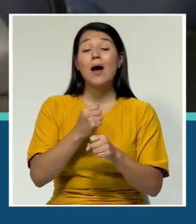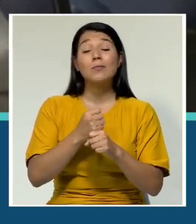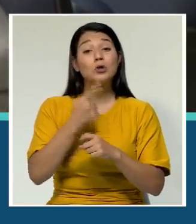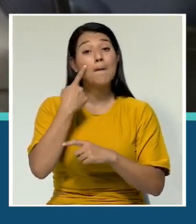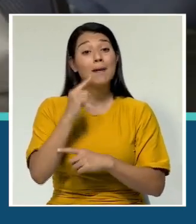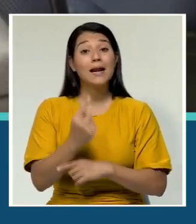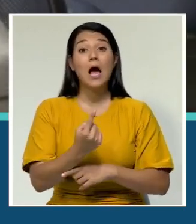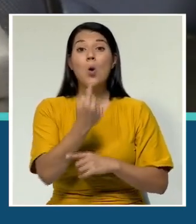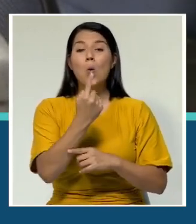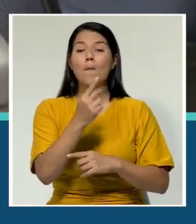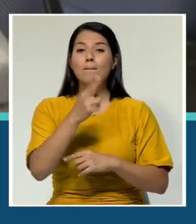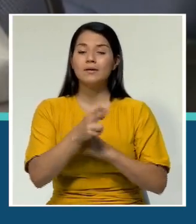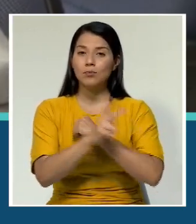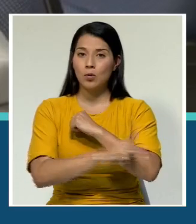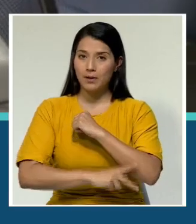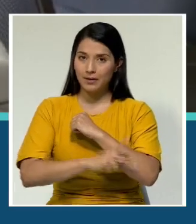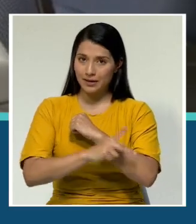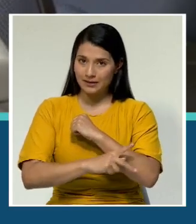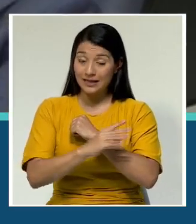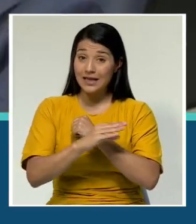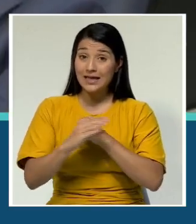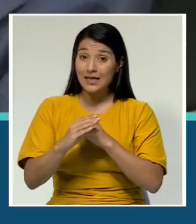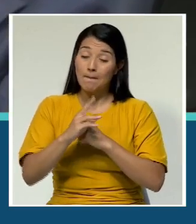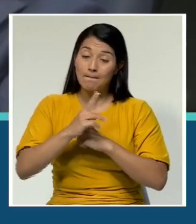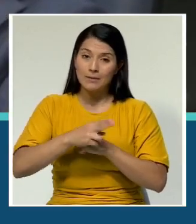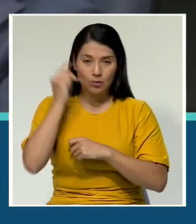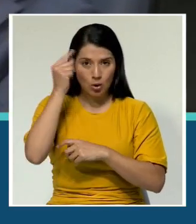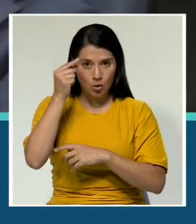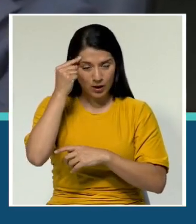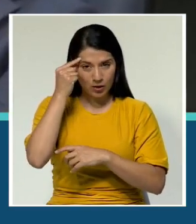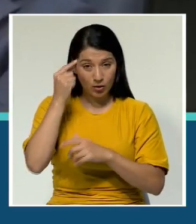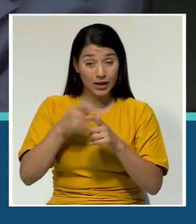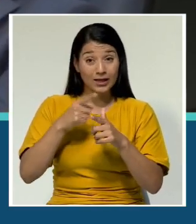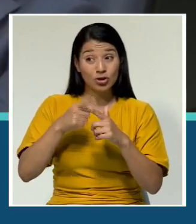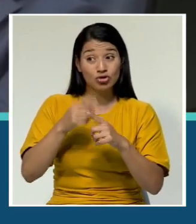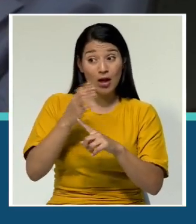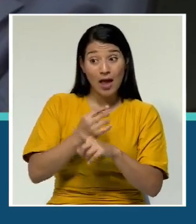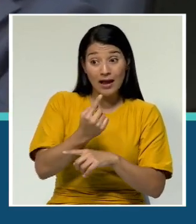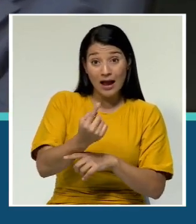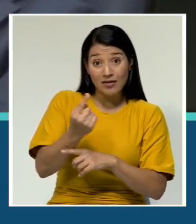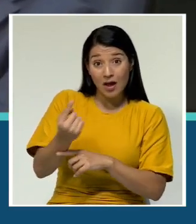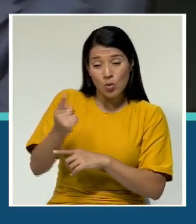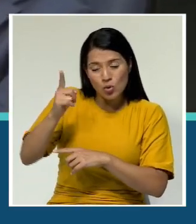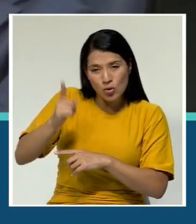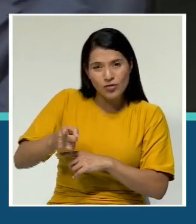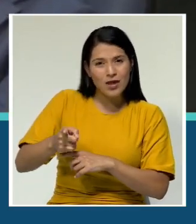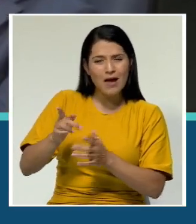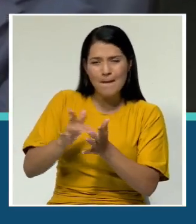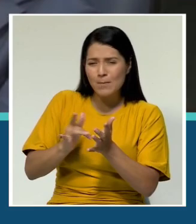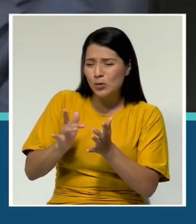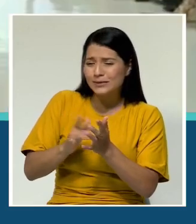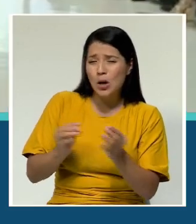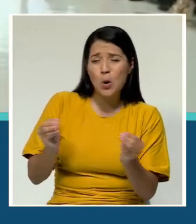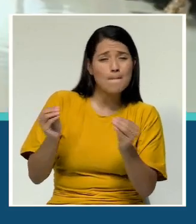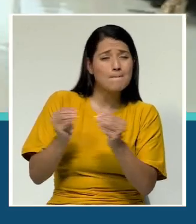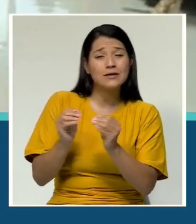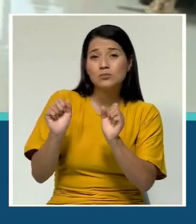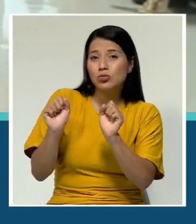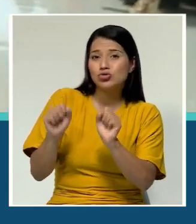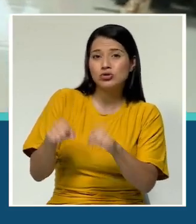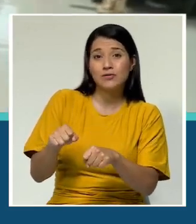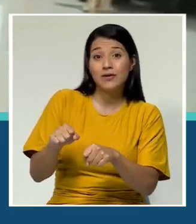estratégica. Aquí todos jugamos para un solo equipo y cada quien tiene que maximizar